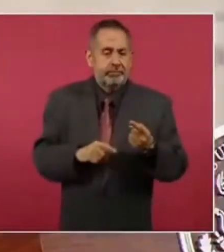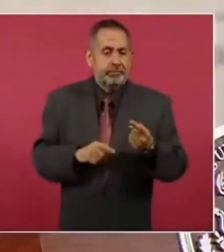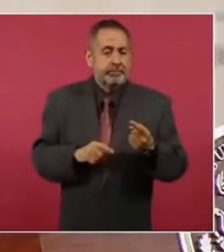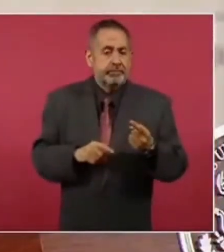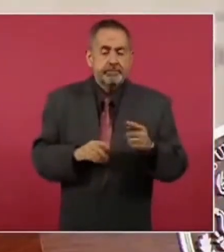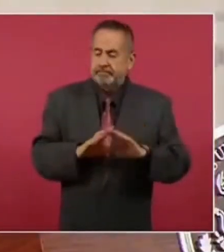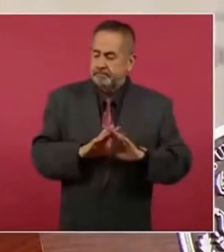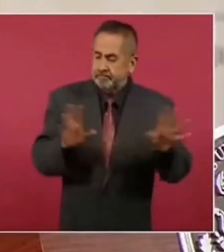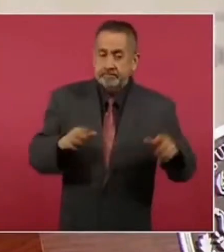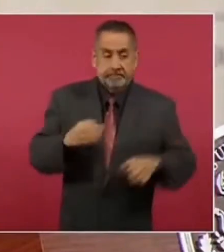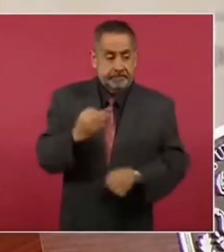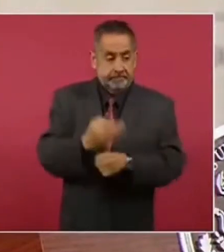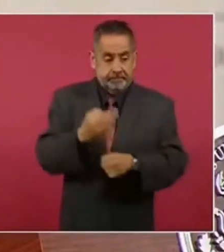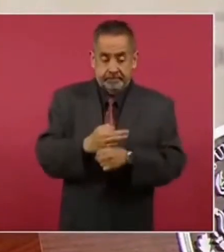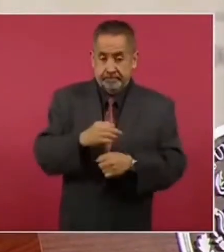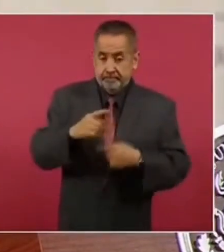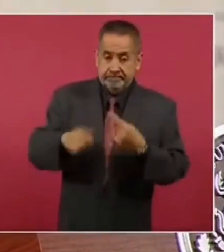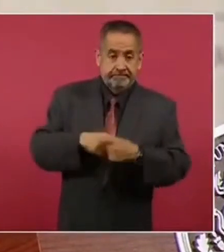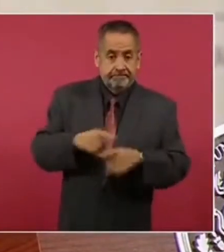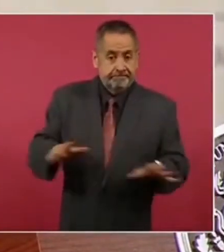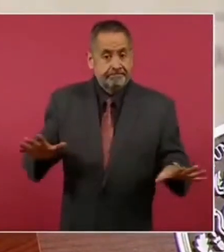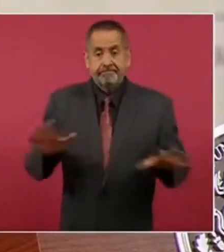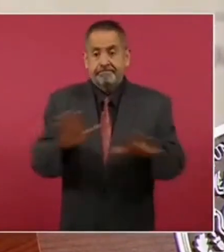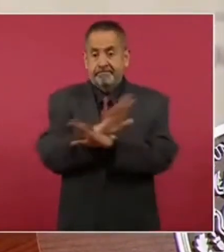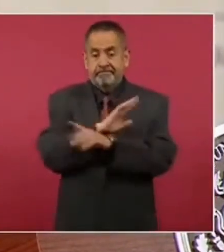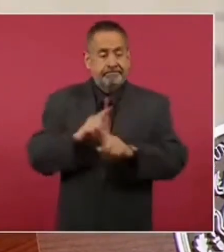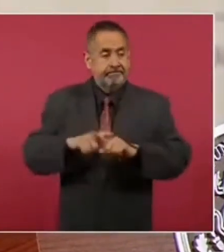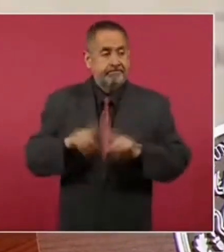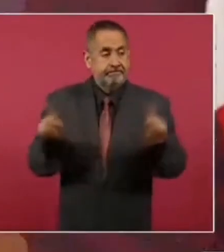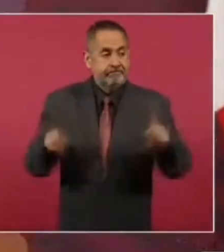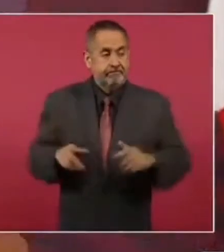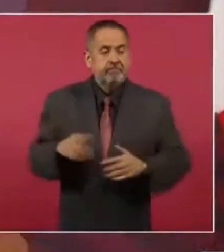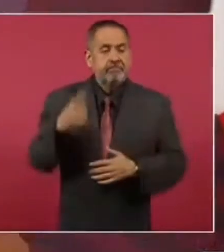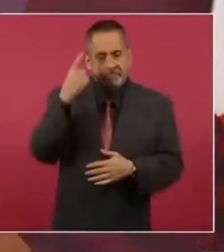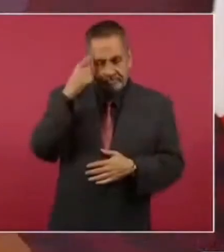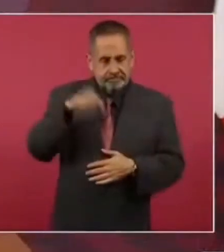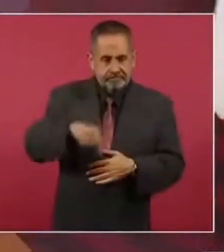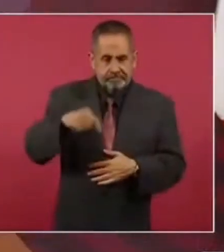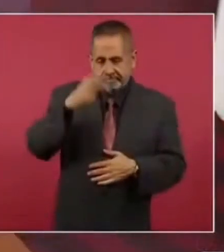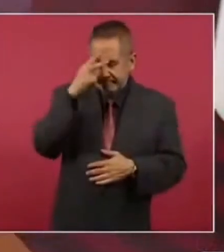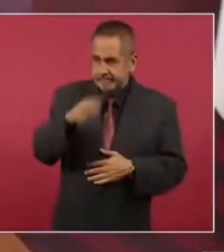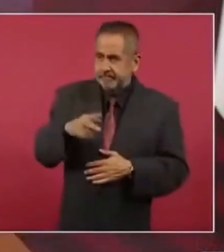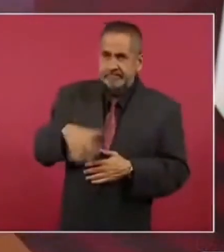que se está llevando a cabo en nuestro país, para bien de México,